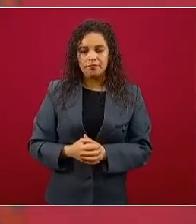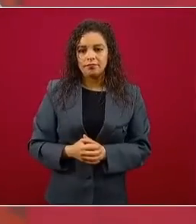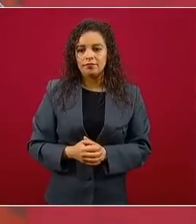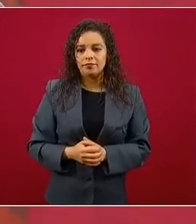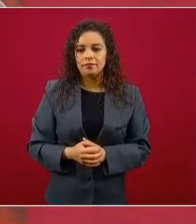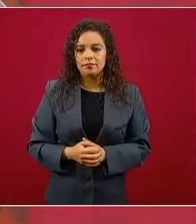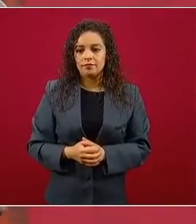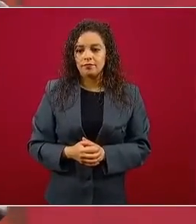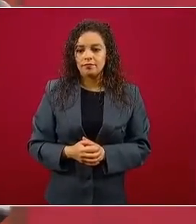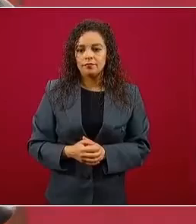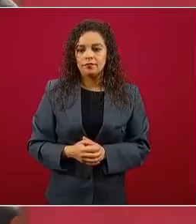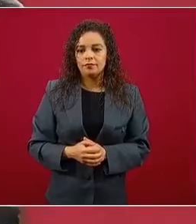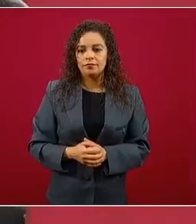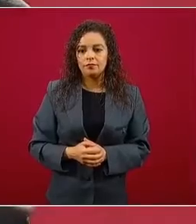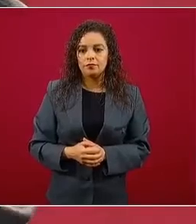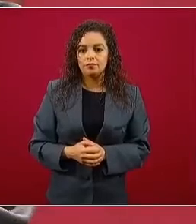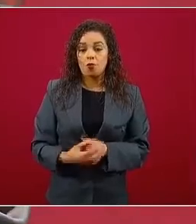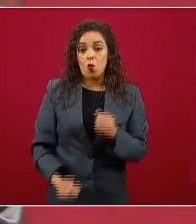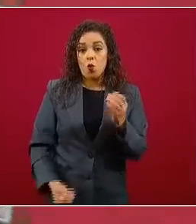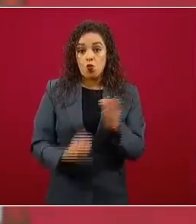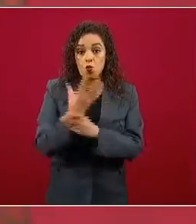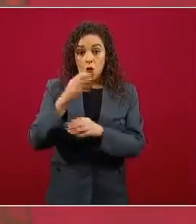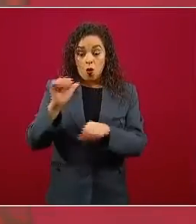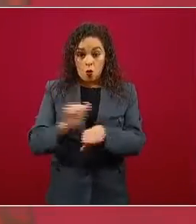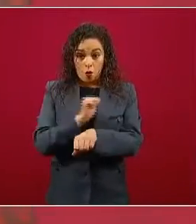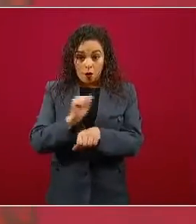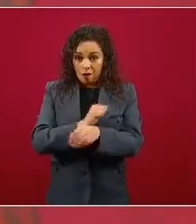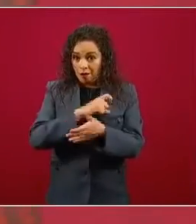que no puedan comprar vehículos nuevos,